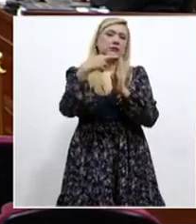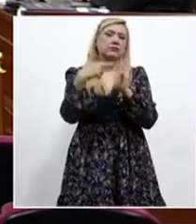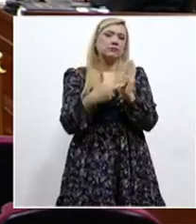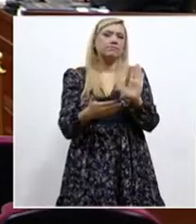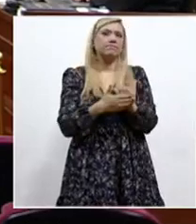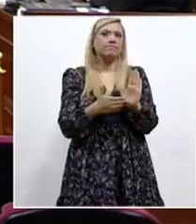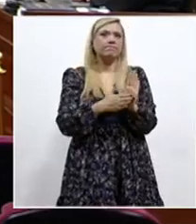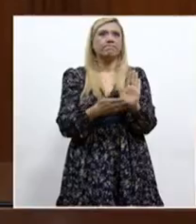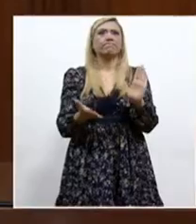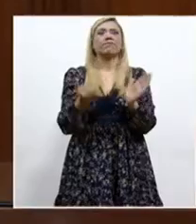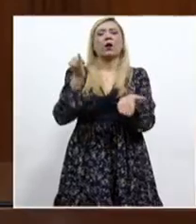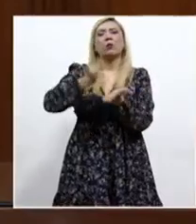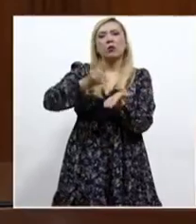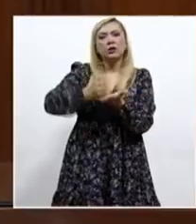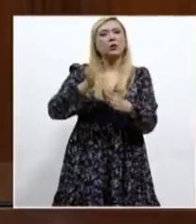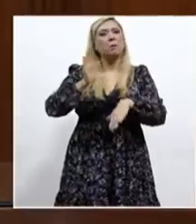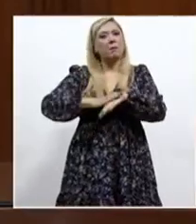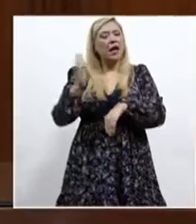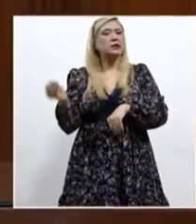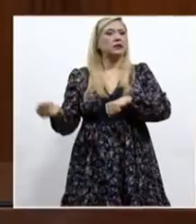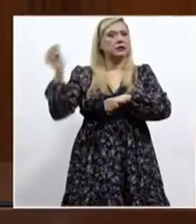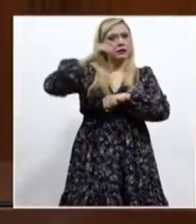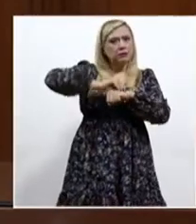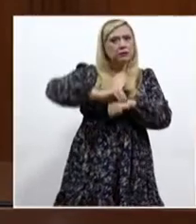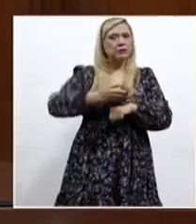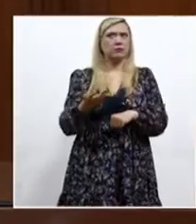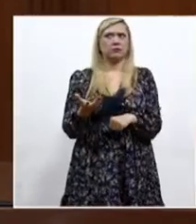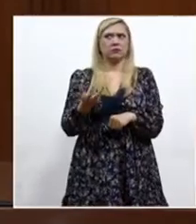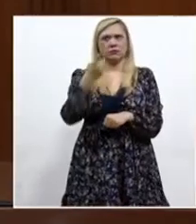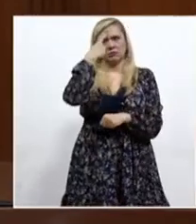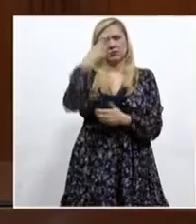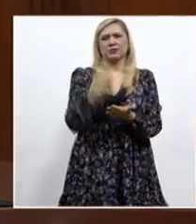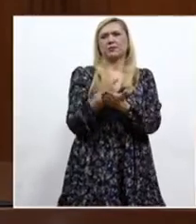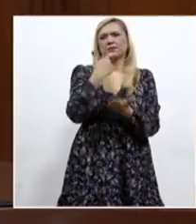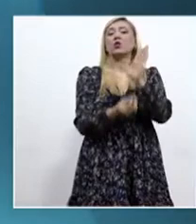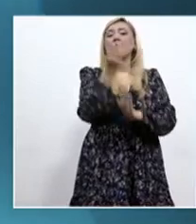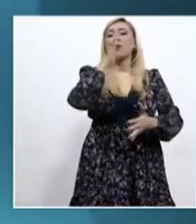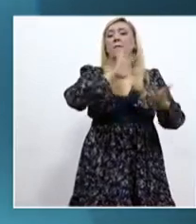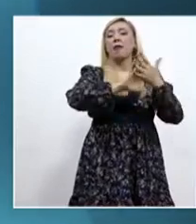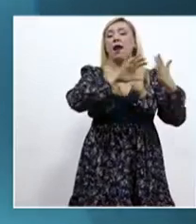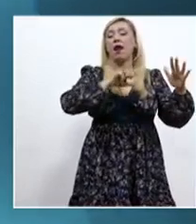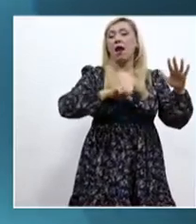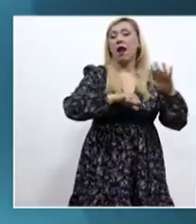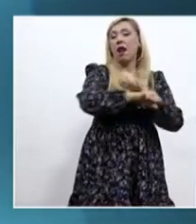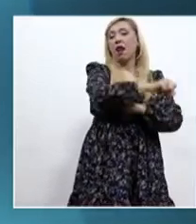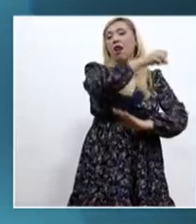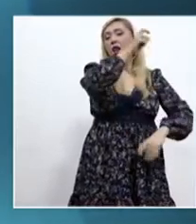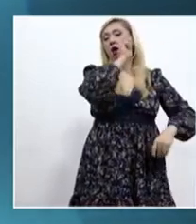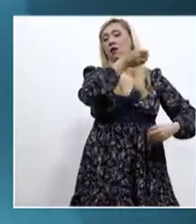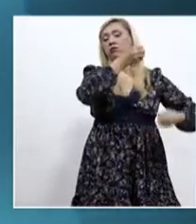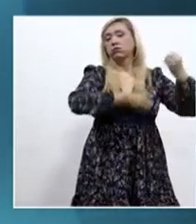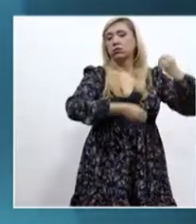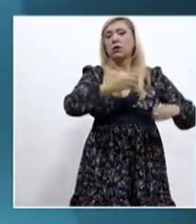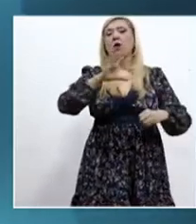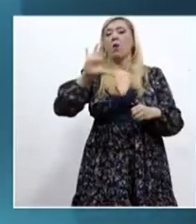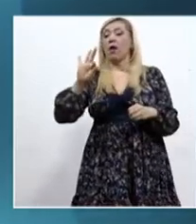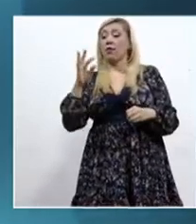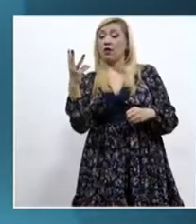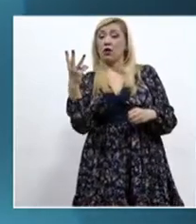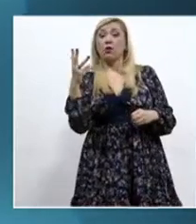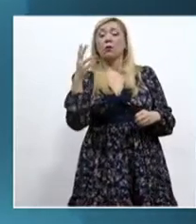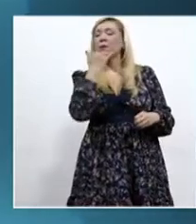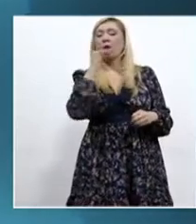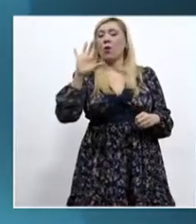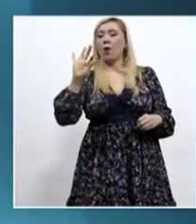preveían impuestos adicionales cuyo objeto de gravamen era el pago de impuestos y derechos municipales, así como las disposiciones